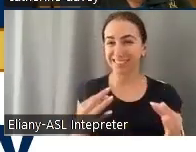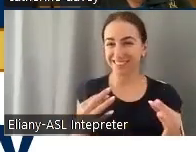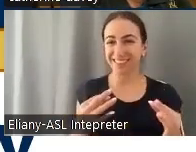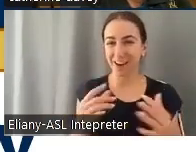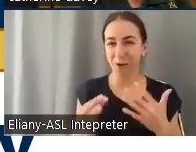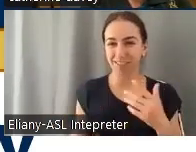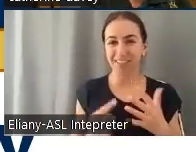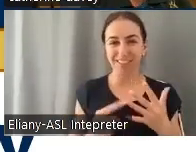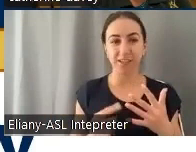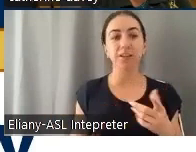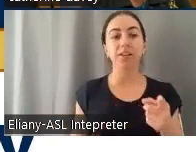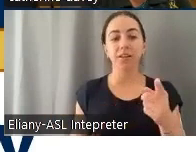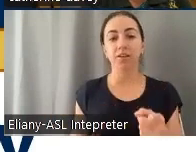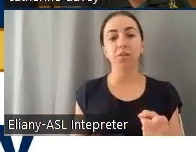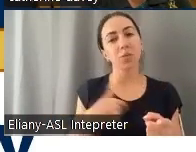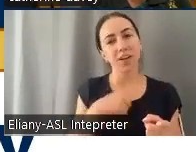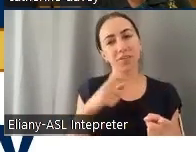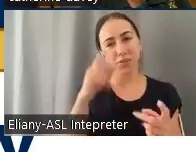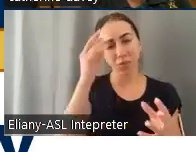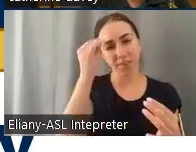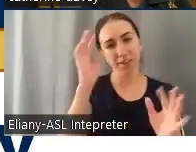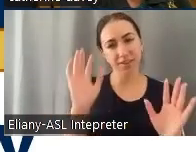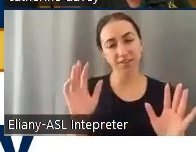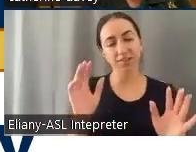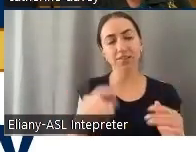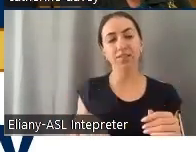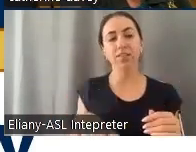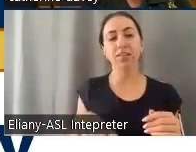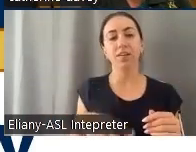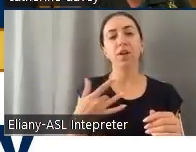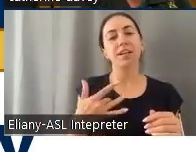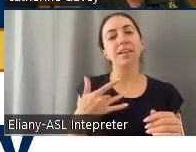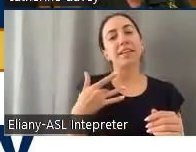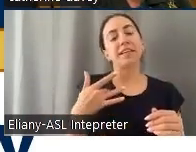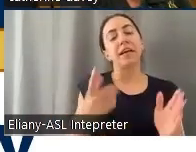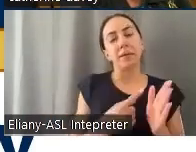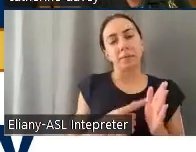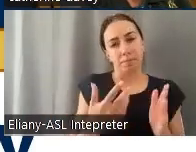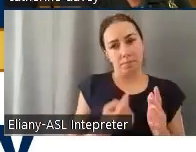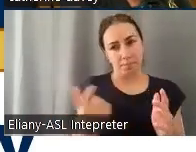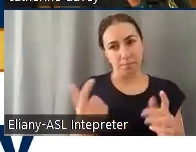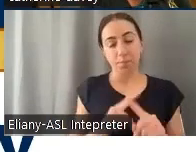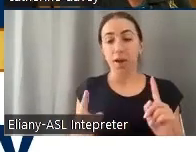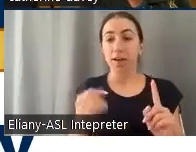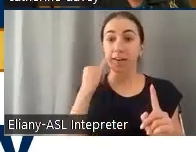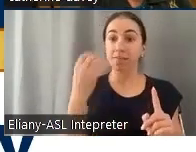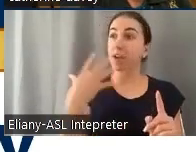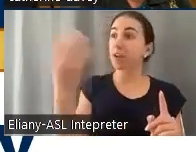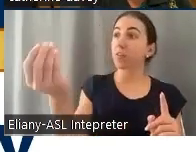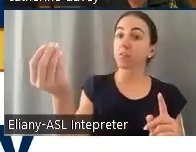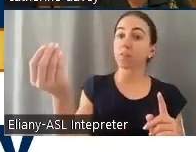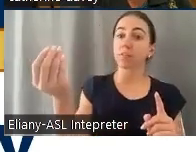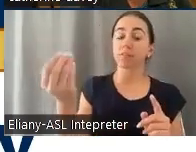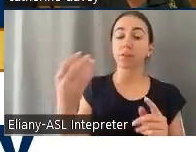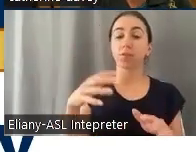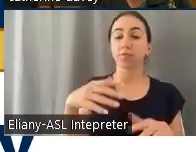Aquí está el de las decisiones sociales, ¿no? De verdad tenemos que pensar en esto. No es extraño el quitar este derecho, pero